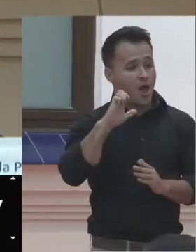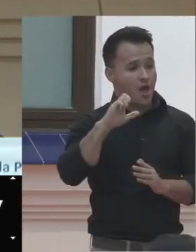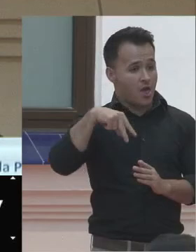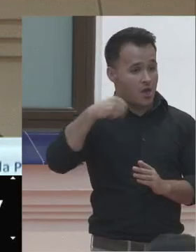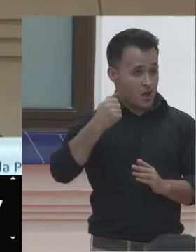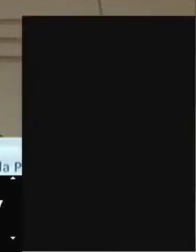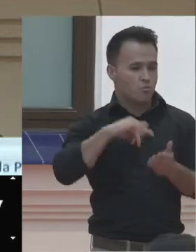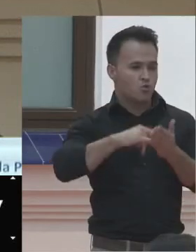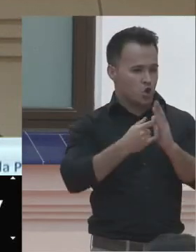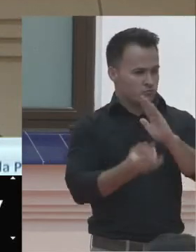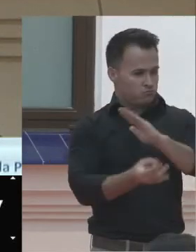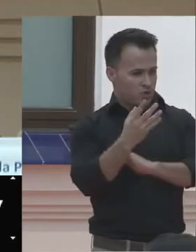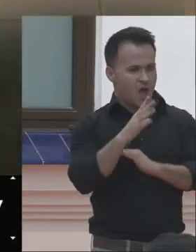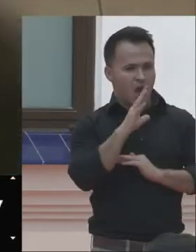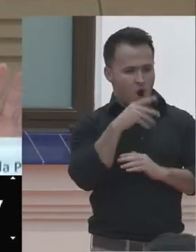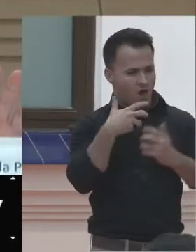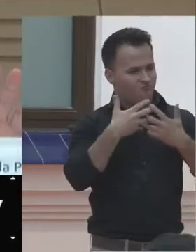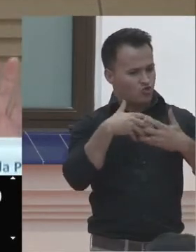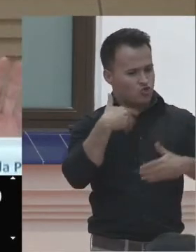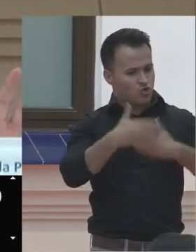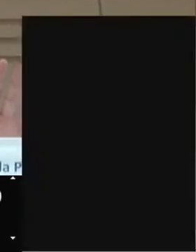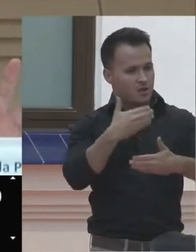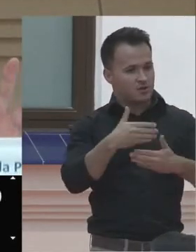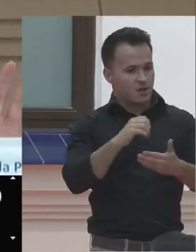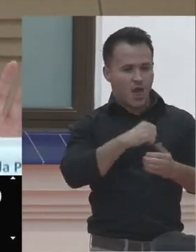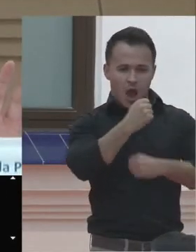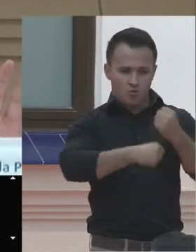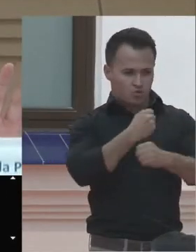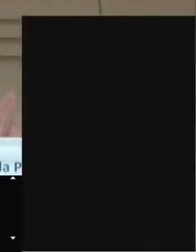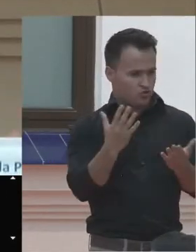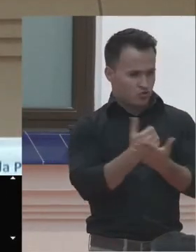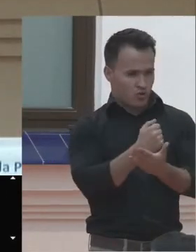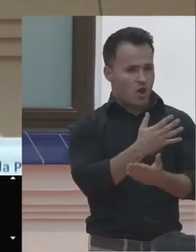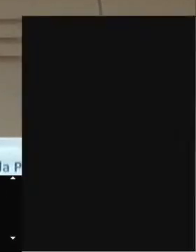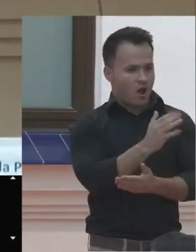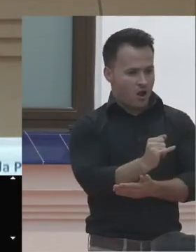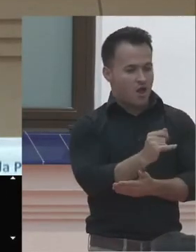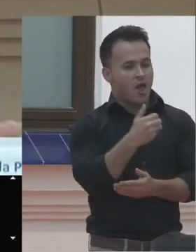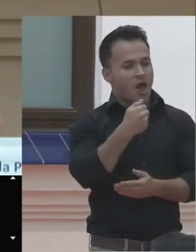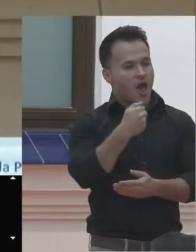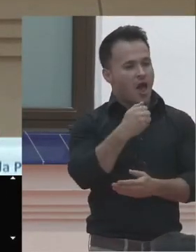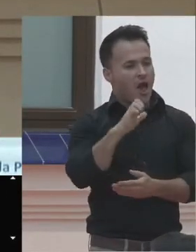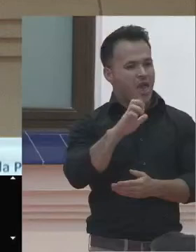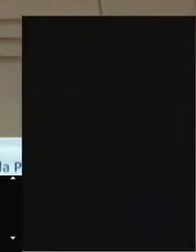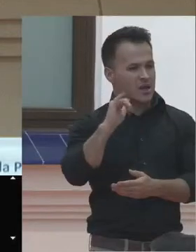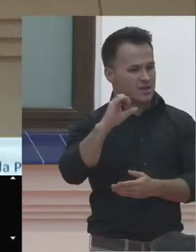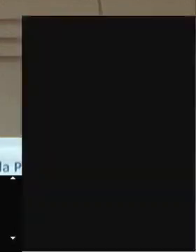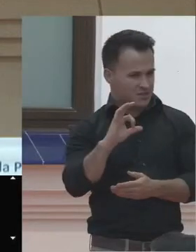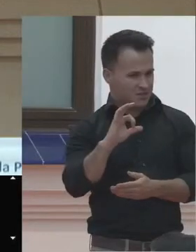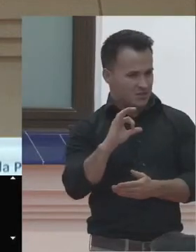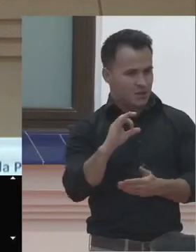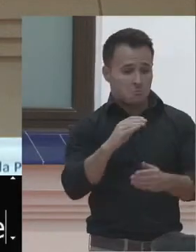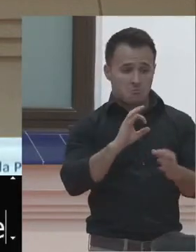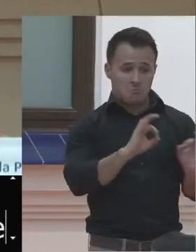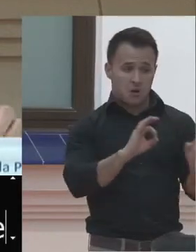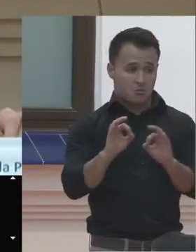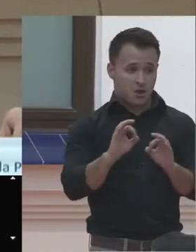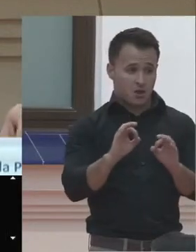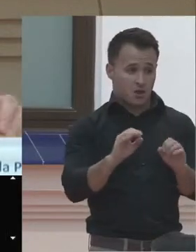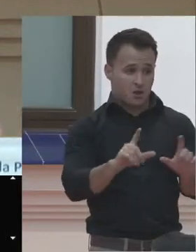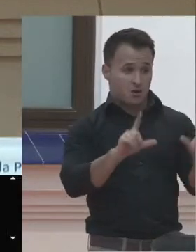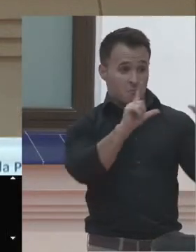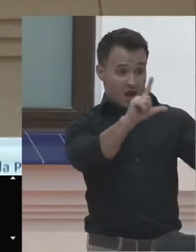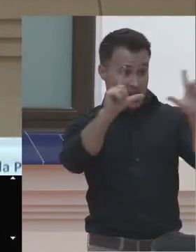está puesto en funcionamiento en todos los aeropuertos, por el que existen paneles, en principio preparados para todas las personas,